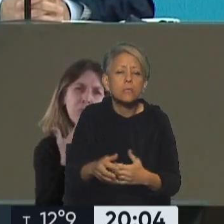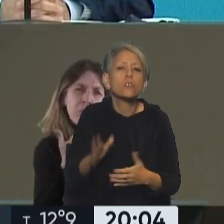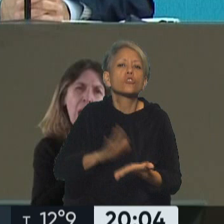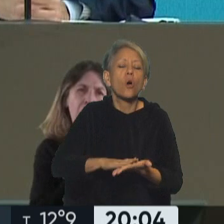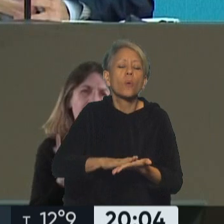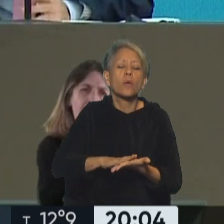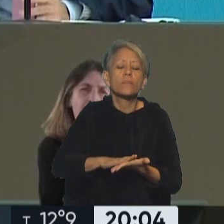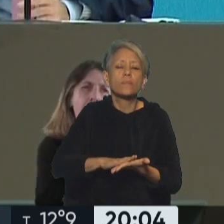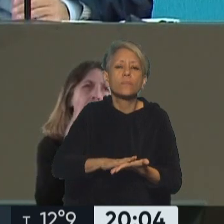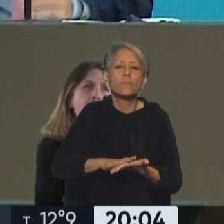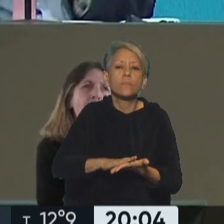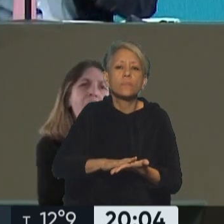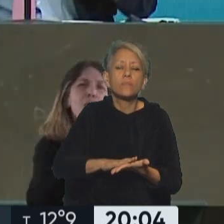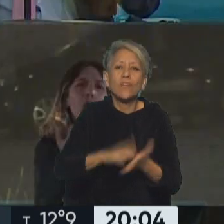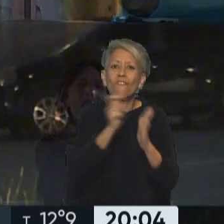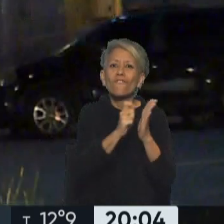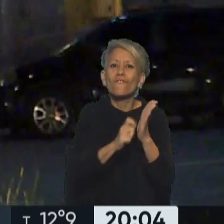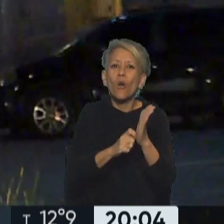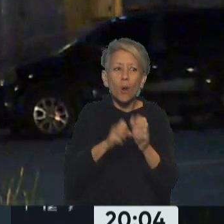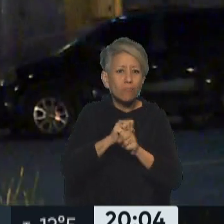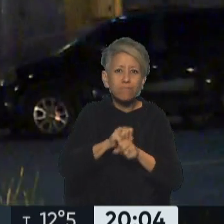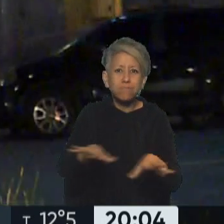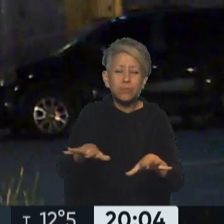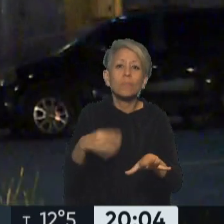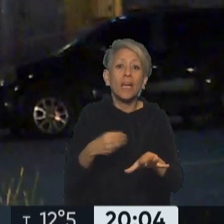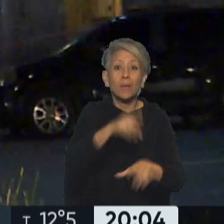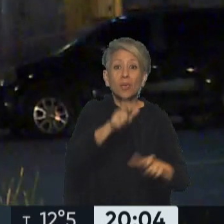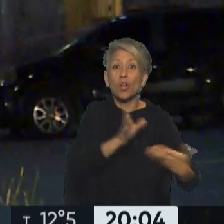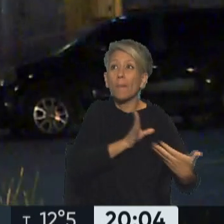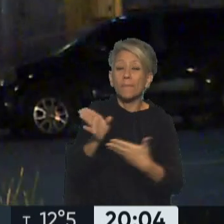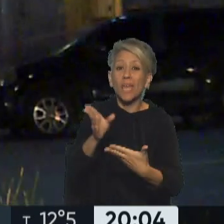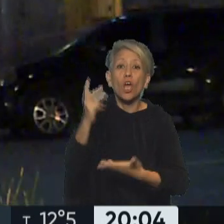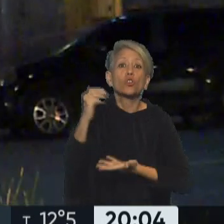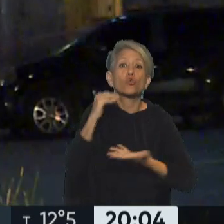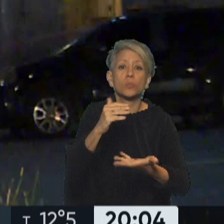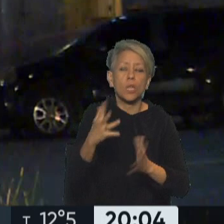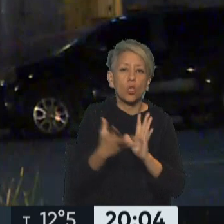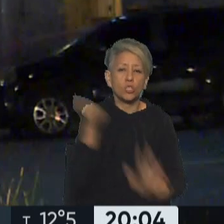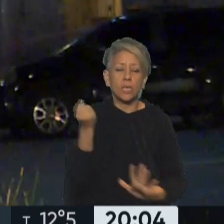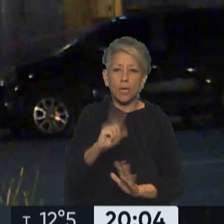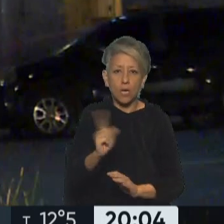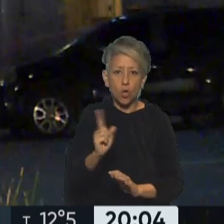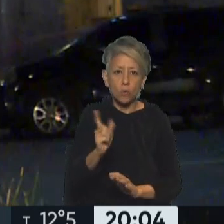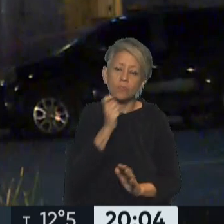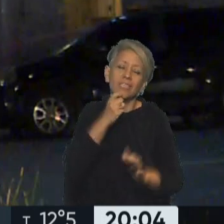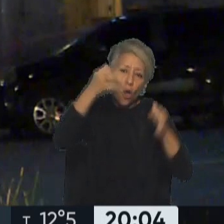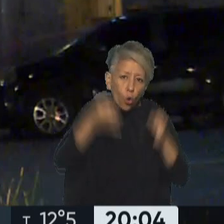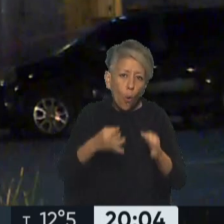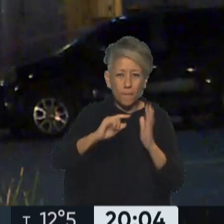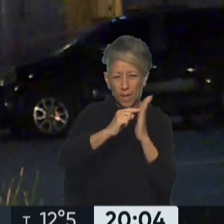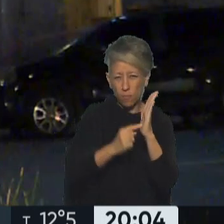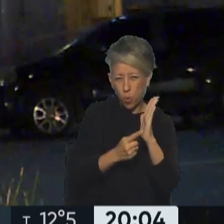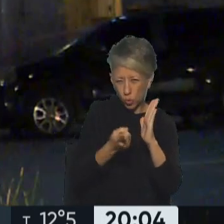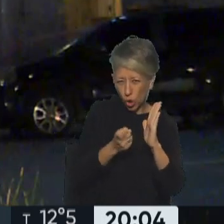respecto del formulario para que no te quiten el subsidio en caso de que cumplan los criterios necesarios, pero